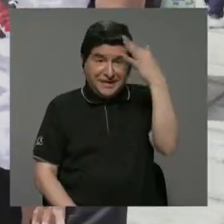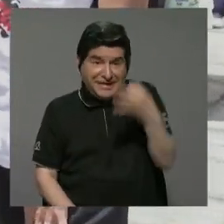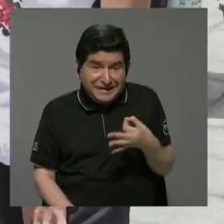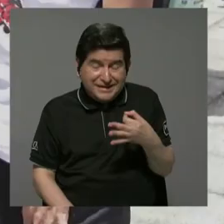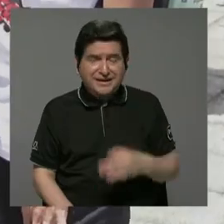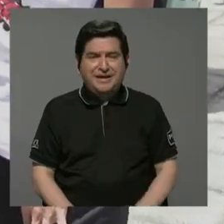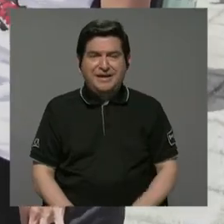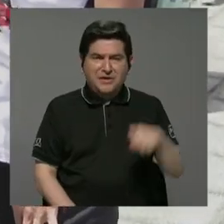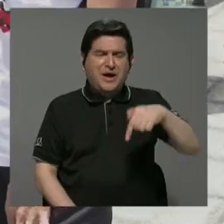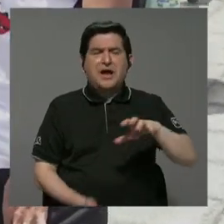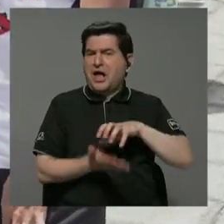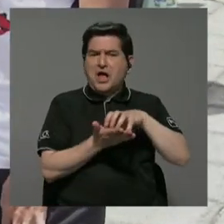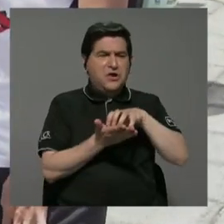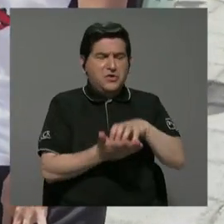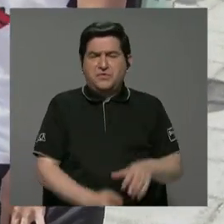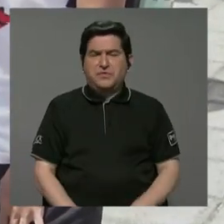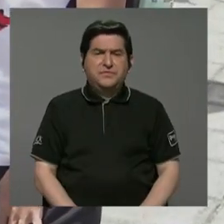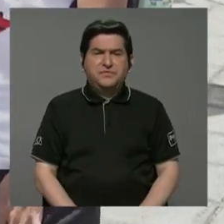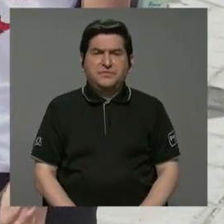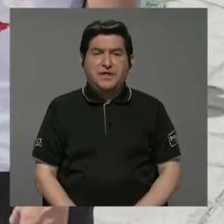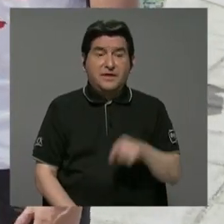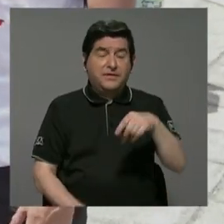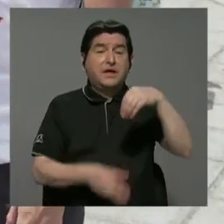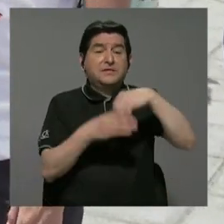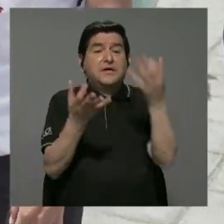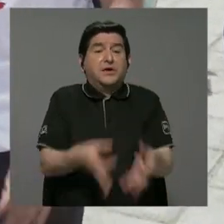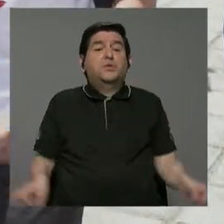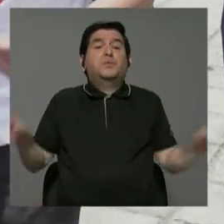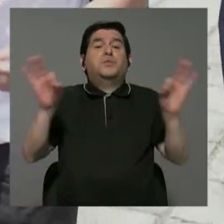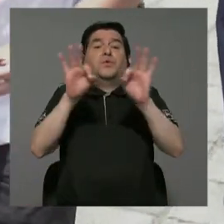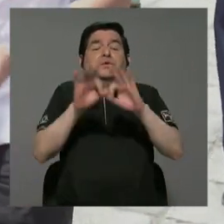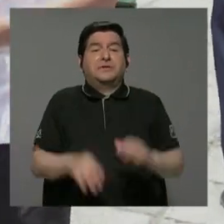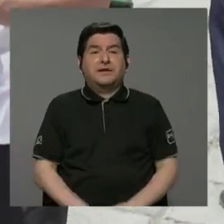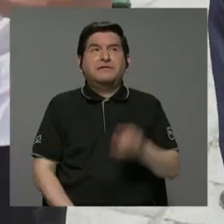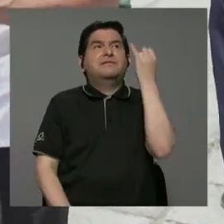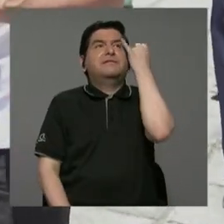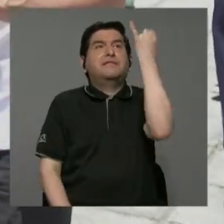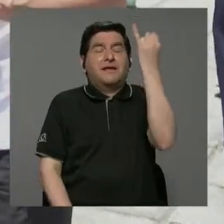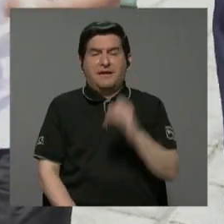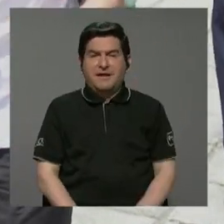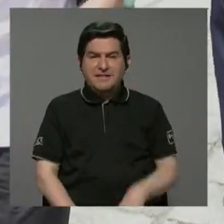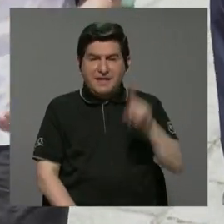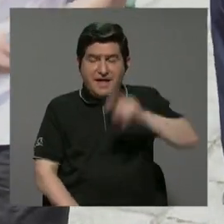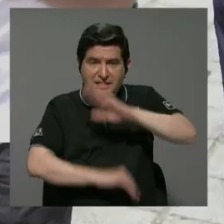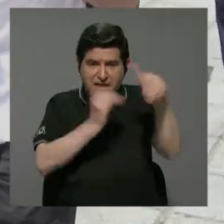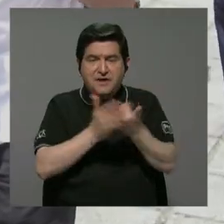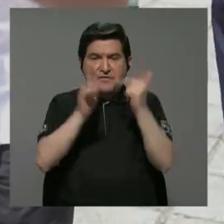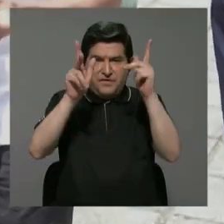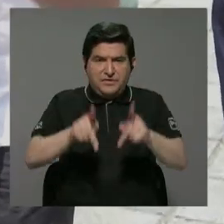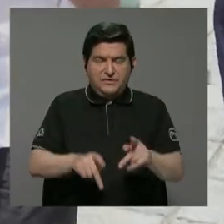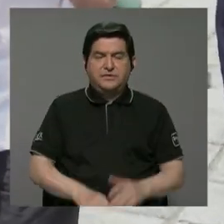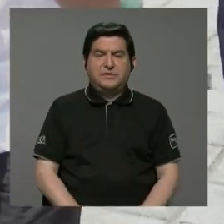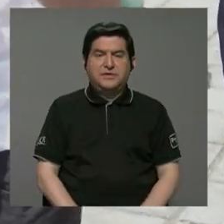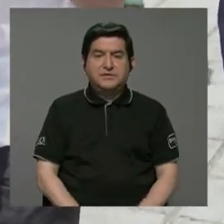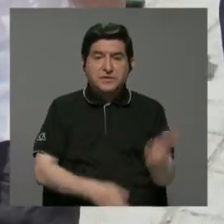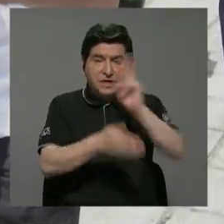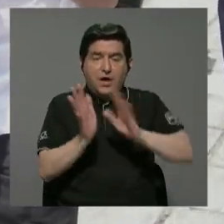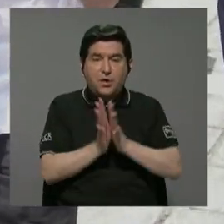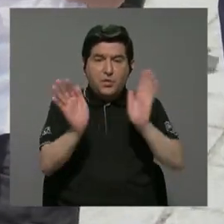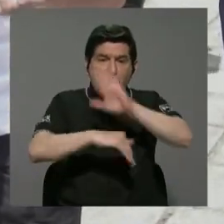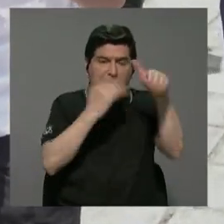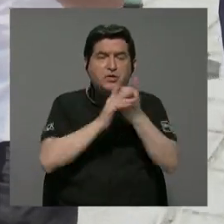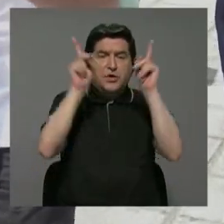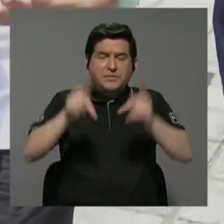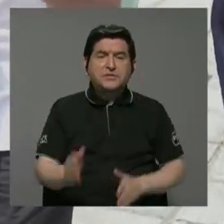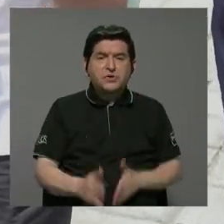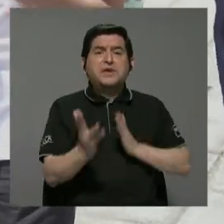que aquí nadie tiene duda de ese gran aporte que tenemos, y que la idea es que esto tiene que ser a todo mundo. La universidad pública, todo mundo debería